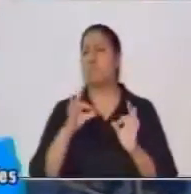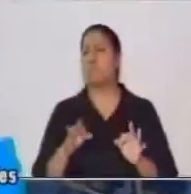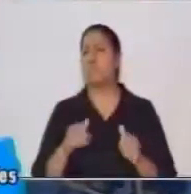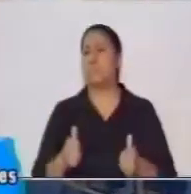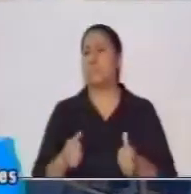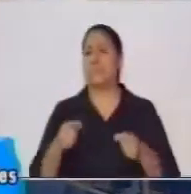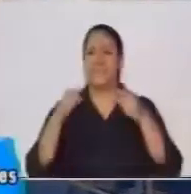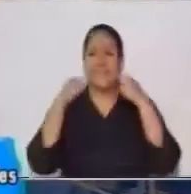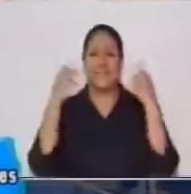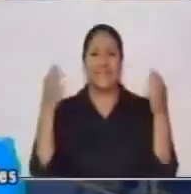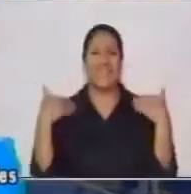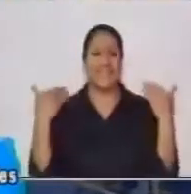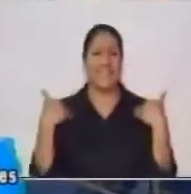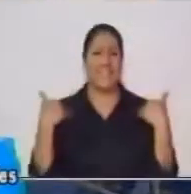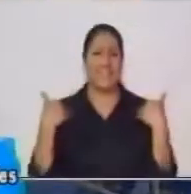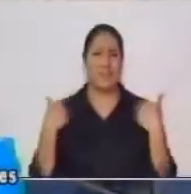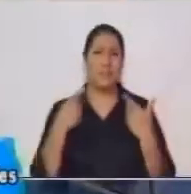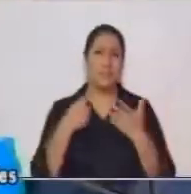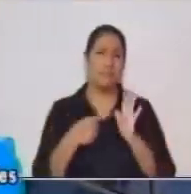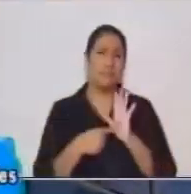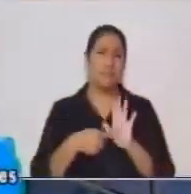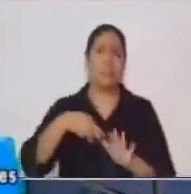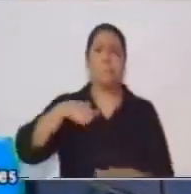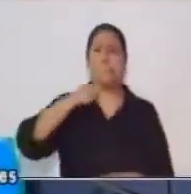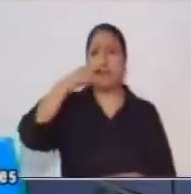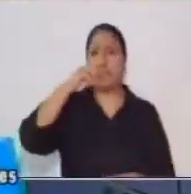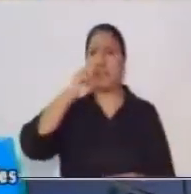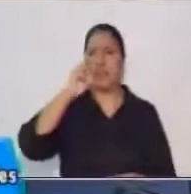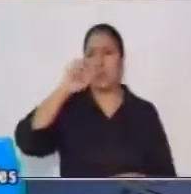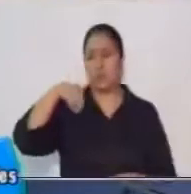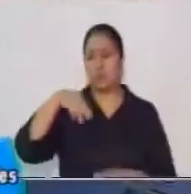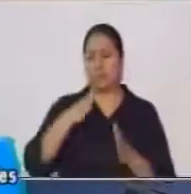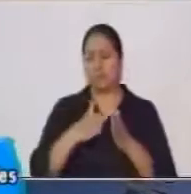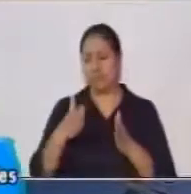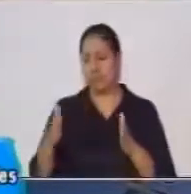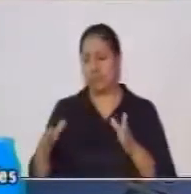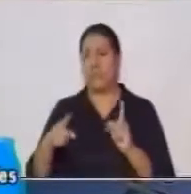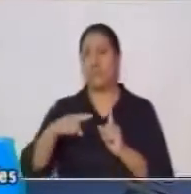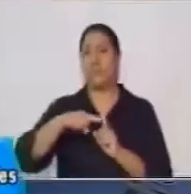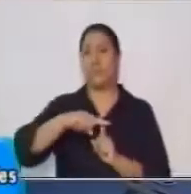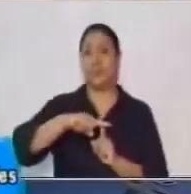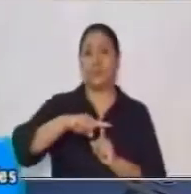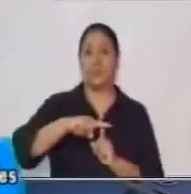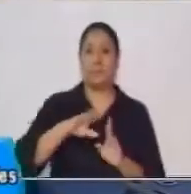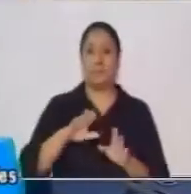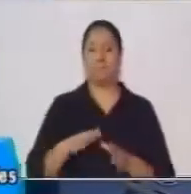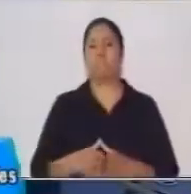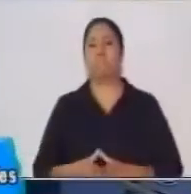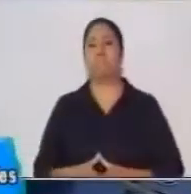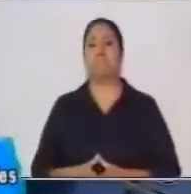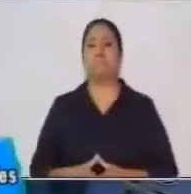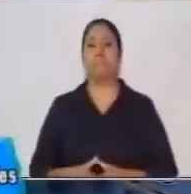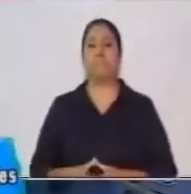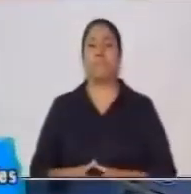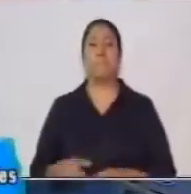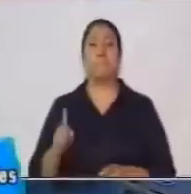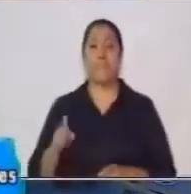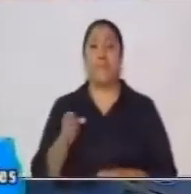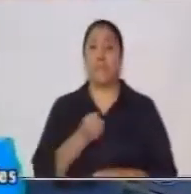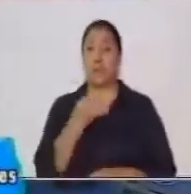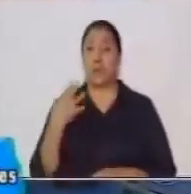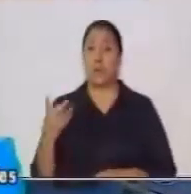felicito. Es un patrón de suma. Entonces, para el número